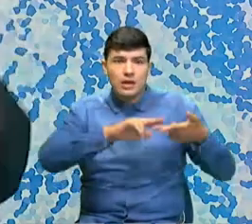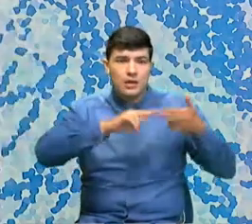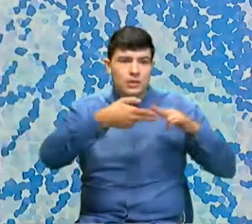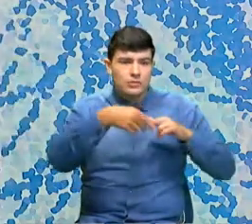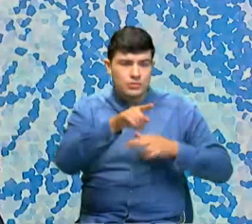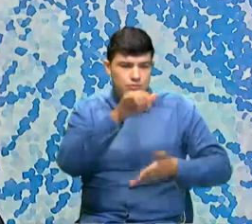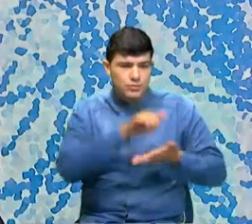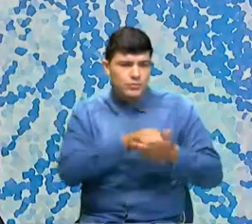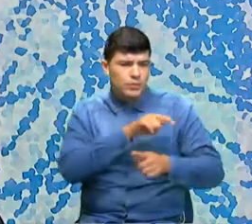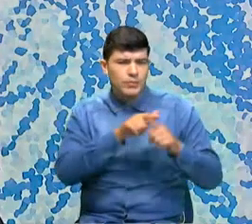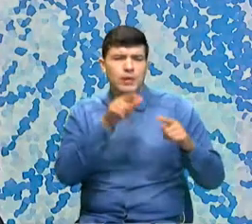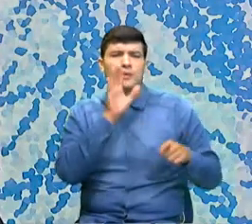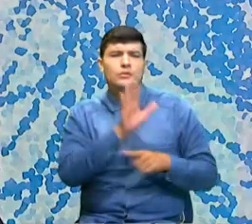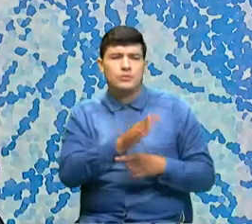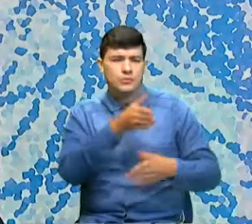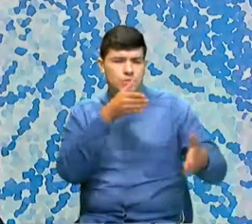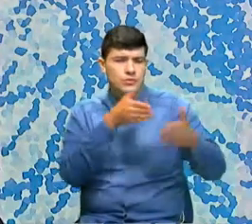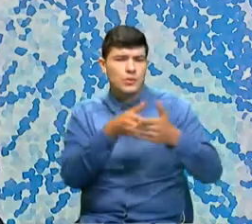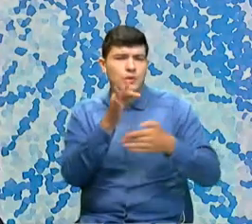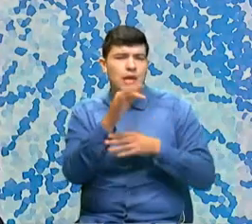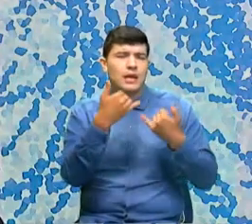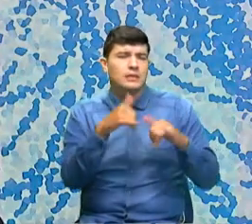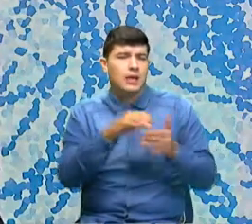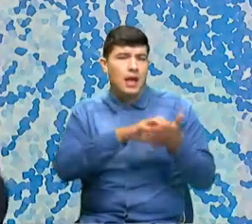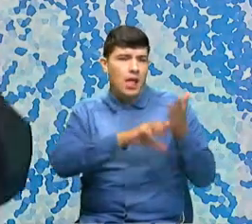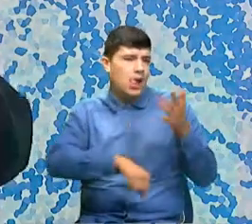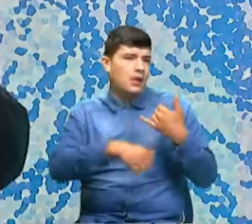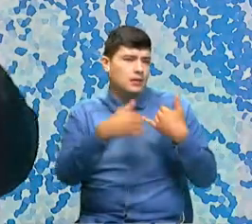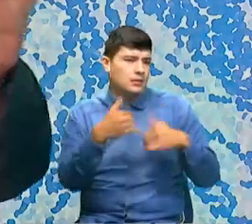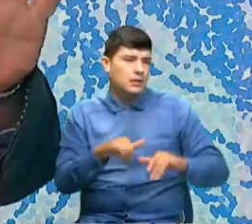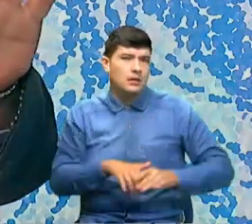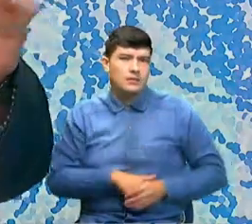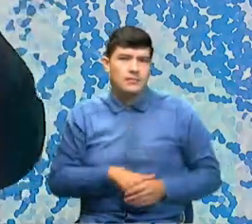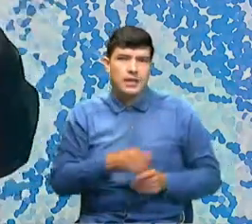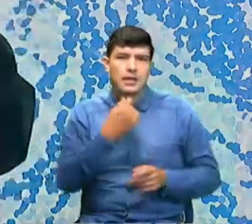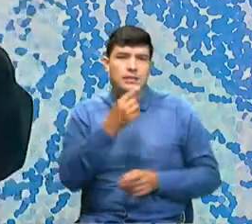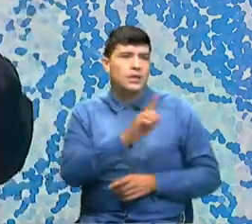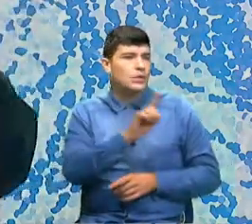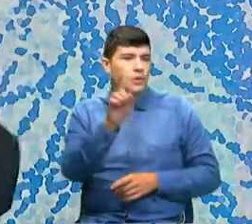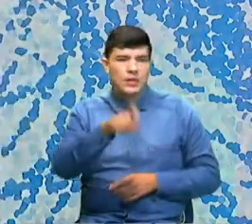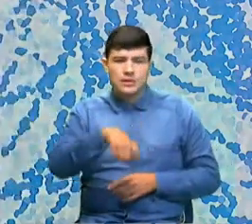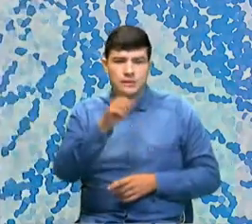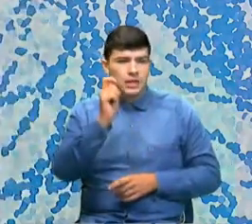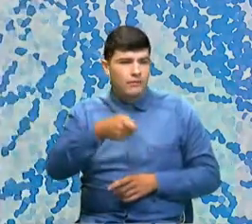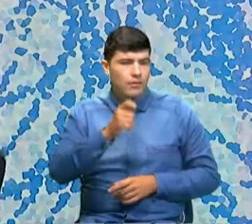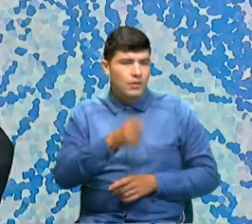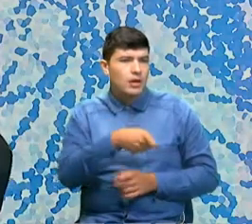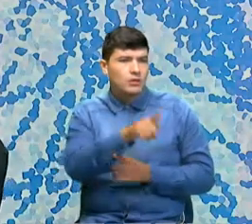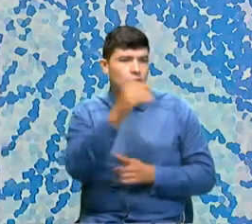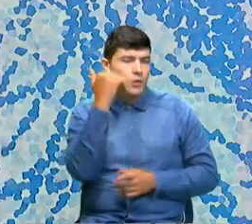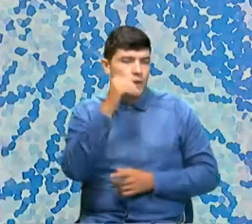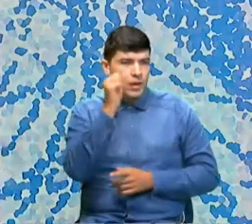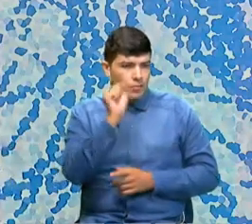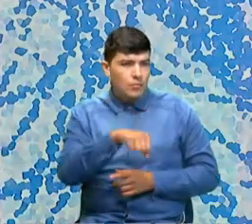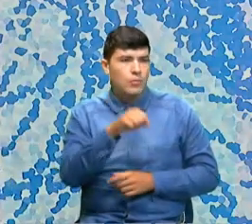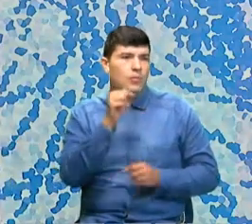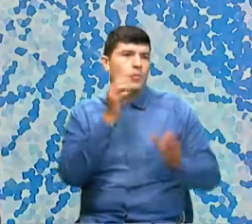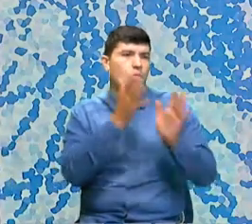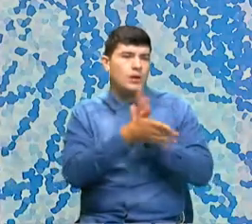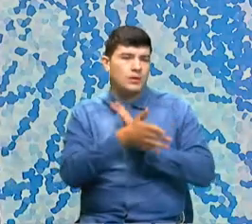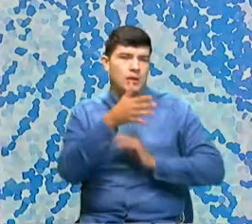con tutela se le cae. Con una tutela se le cae. No requiere abogado, la puede montar ella misma contando la